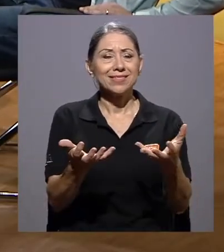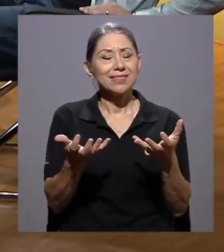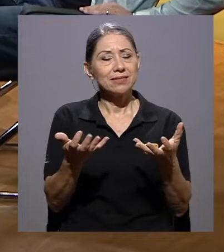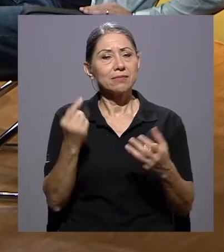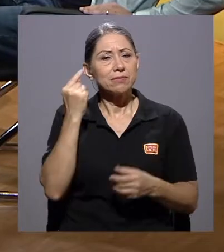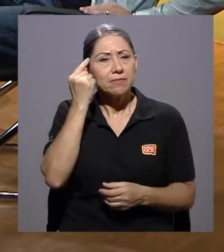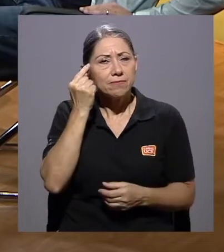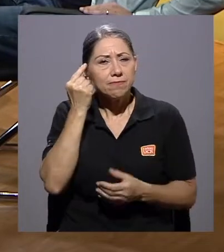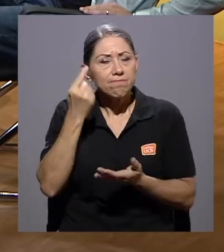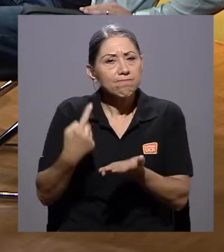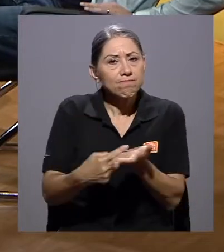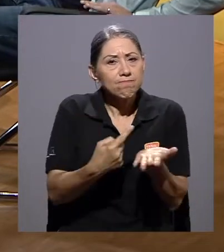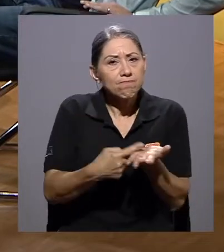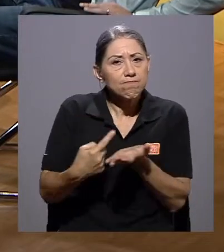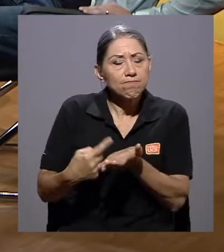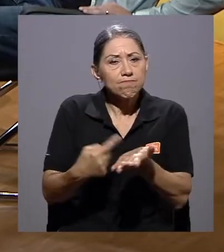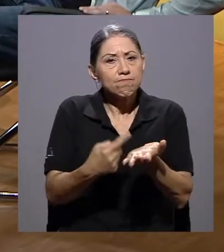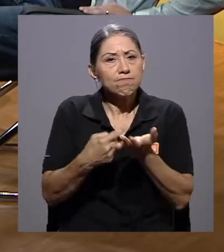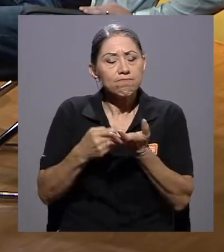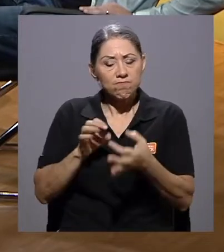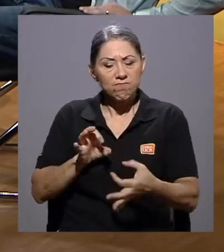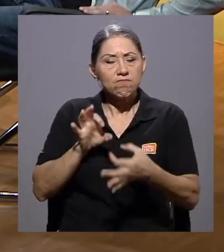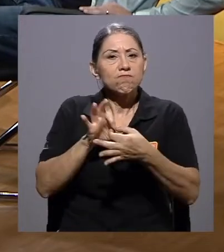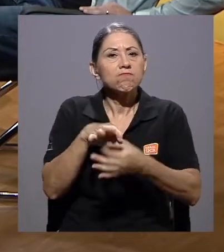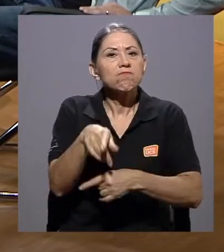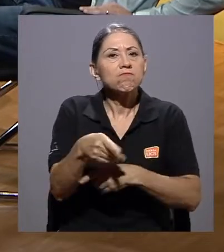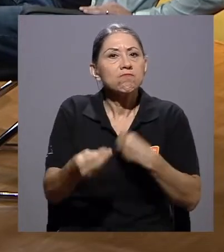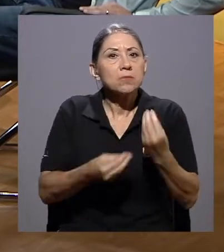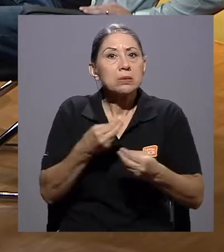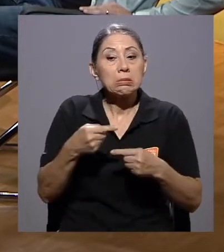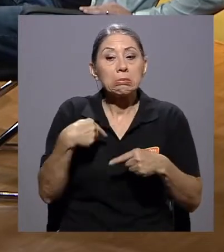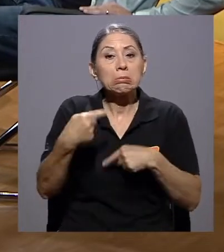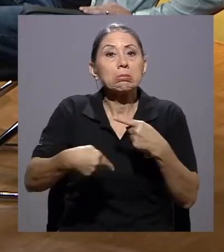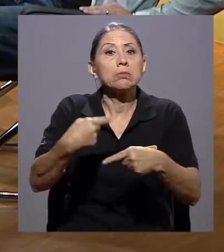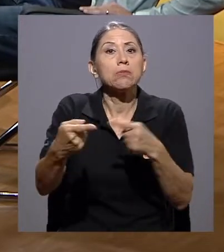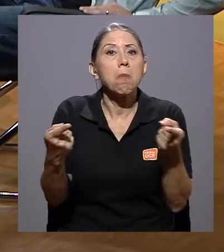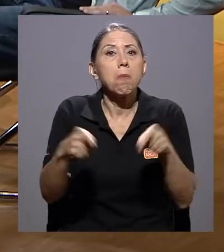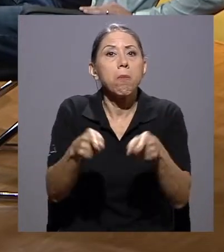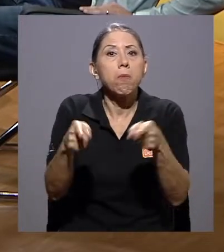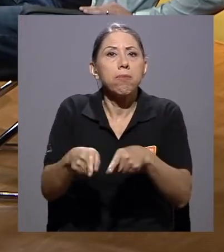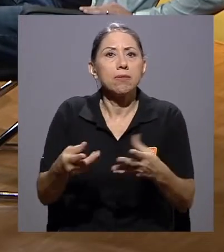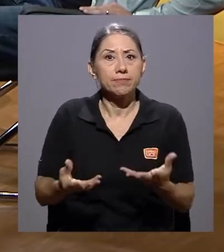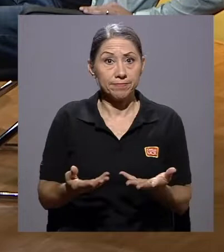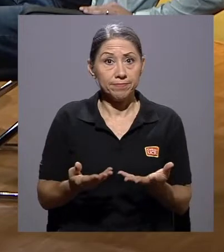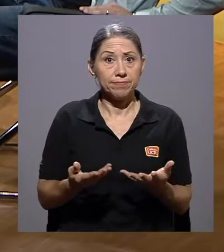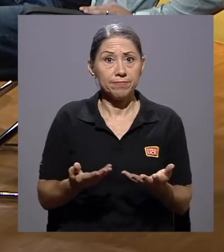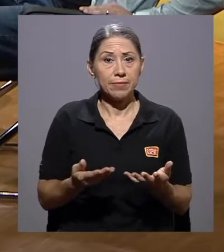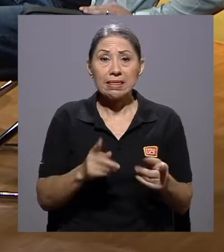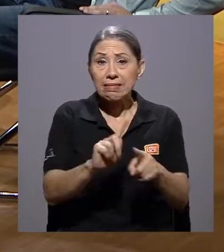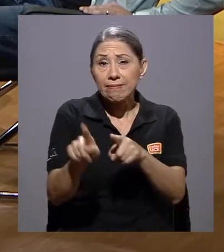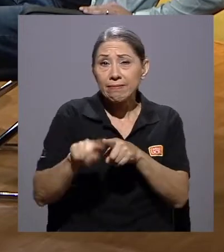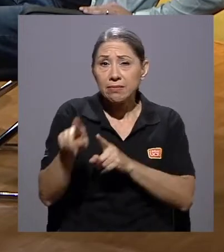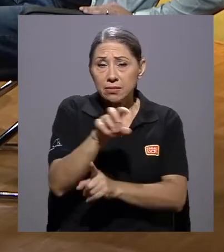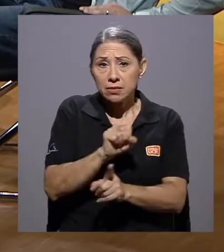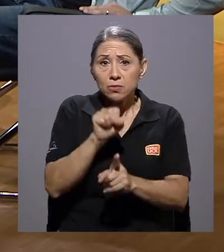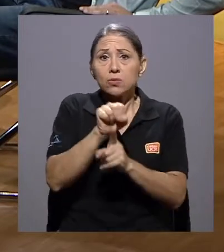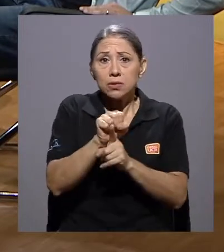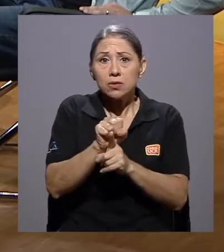y quisiéramos reflexionar en tanto esto, ¿verdad? En torno a lo que se nos viene, los escenarios que podríamos